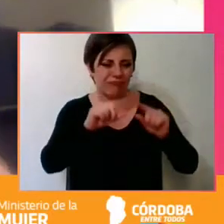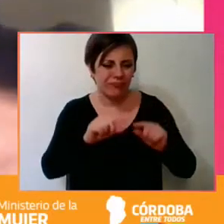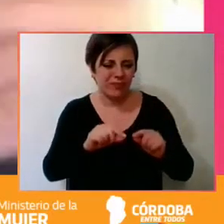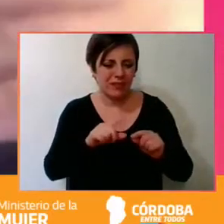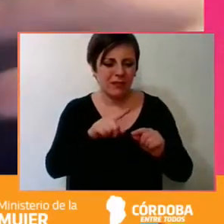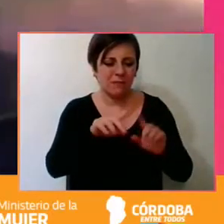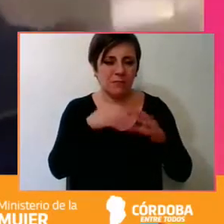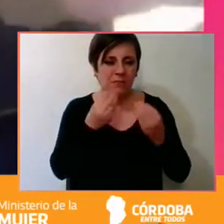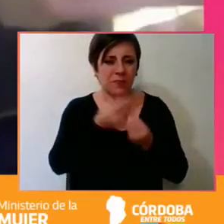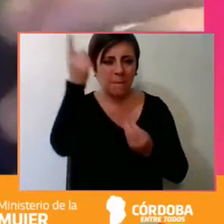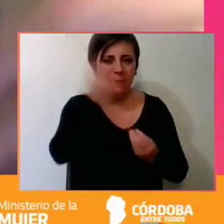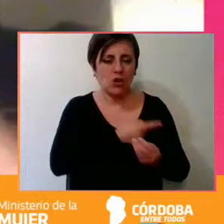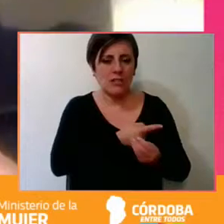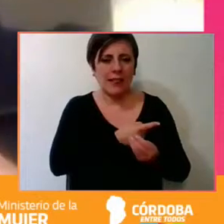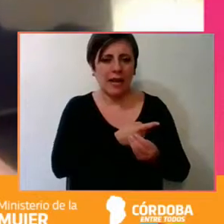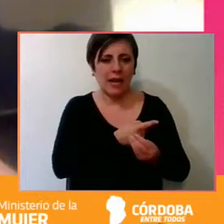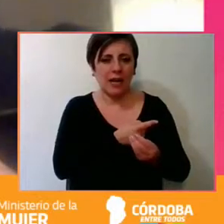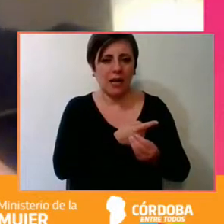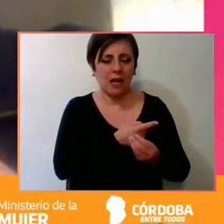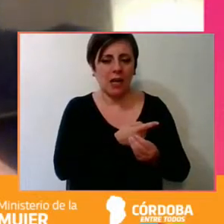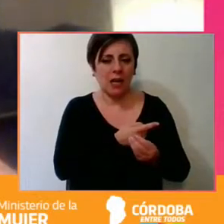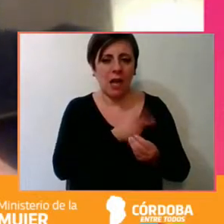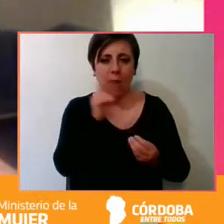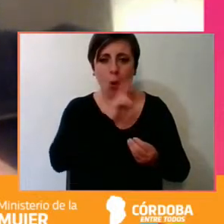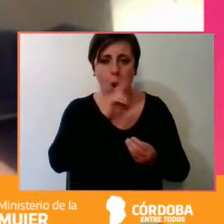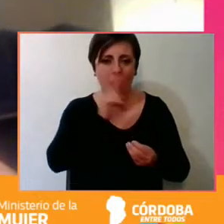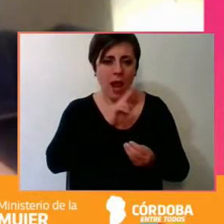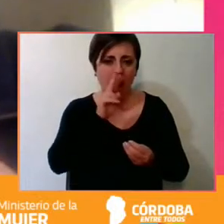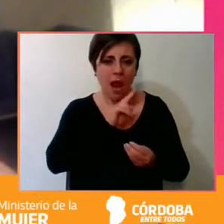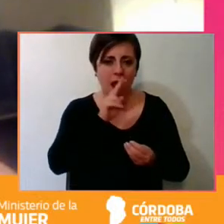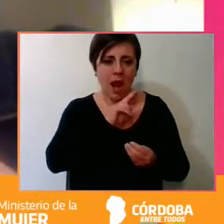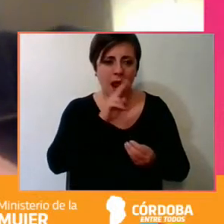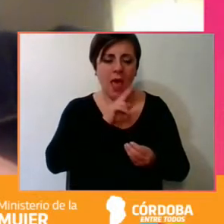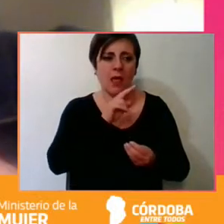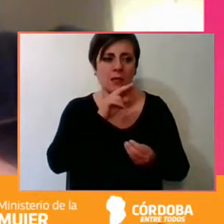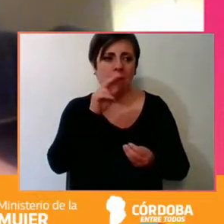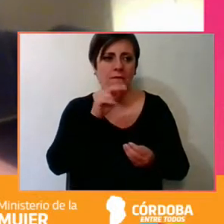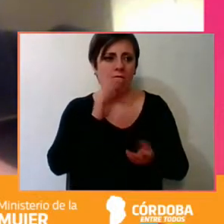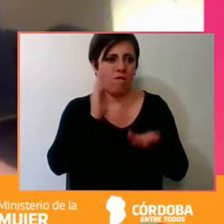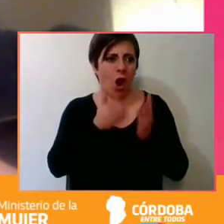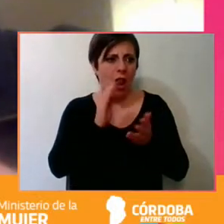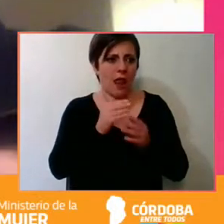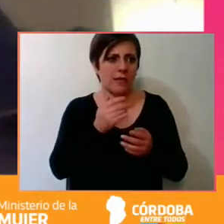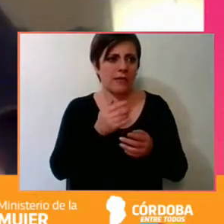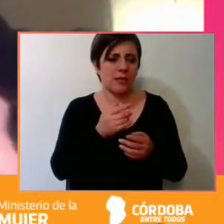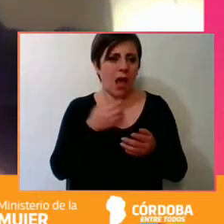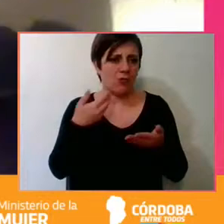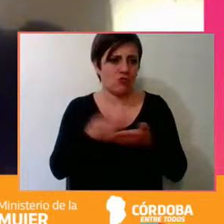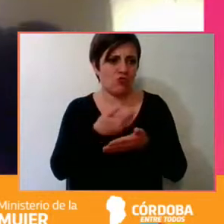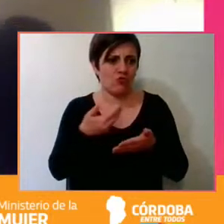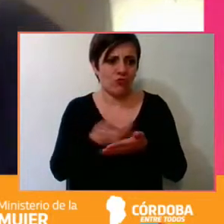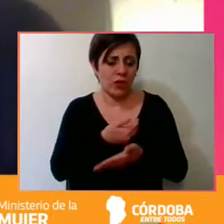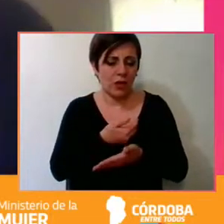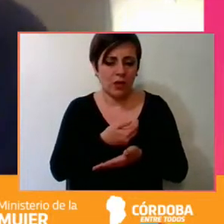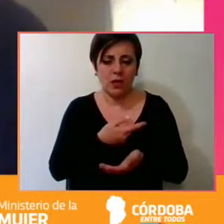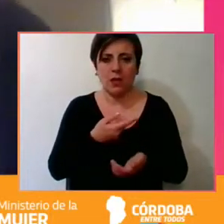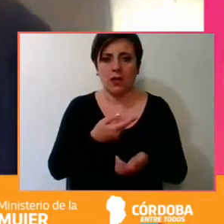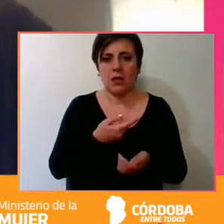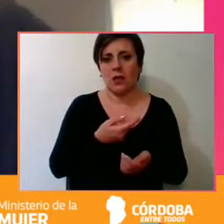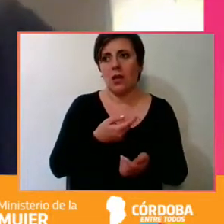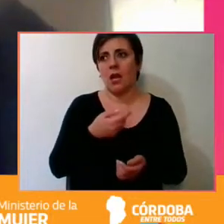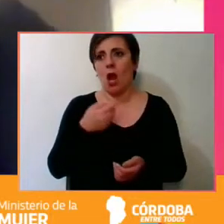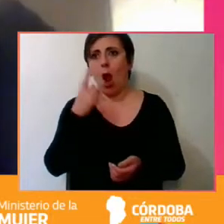el porcentaje de mujeres que son víctimas de violencia de género y el porcentaje de hombres que lo